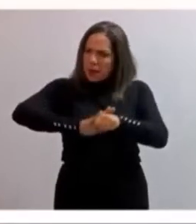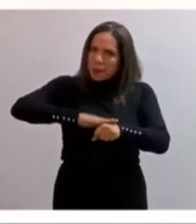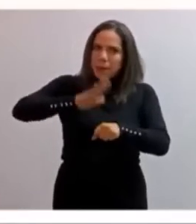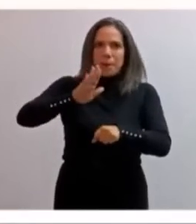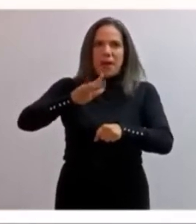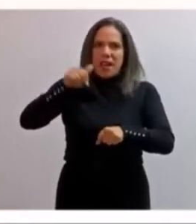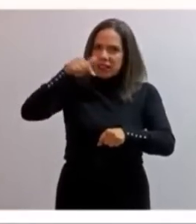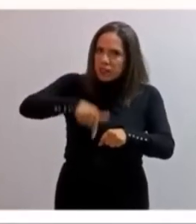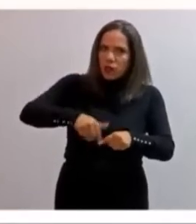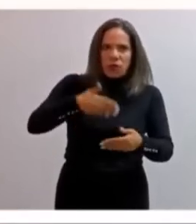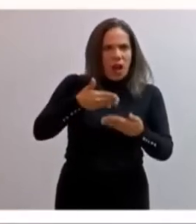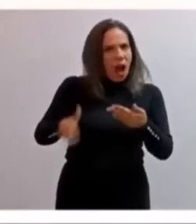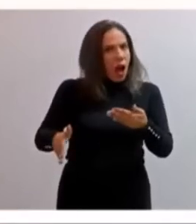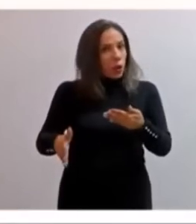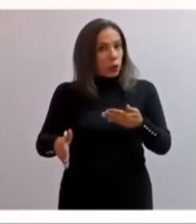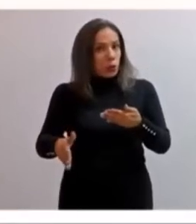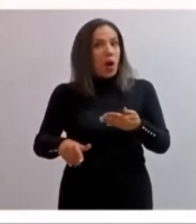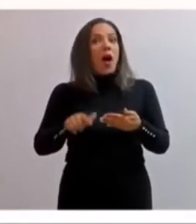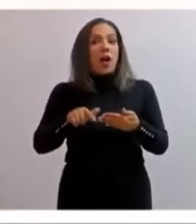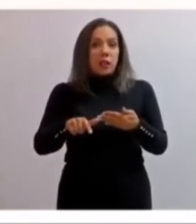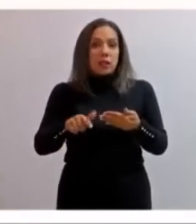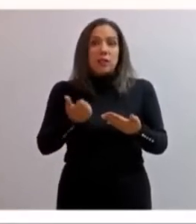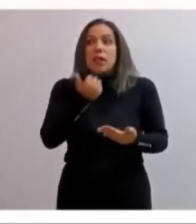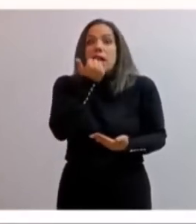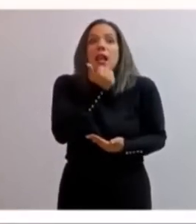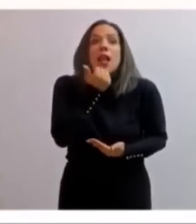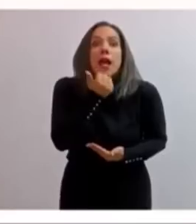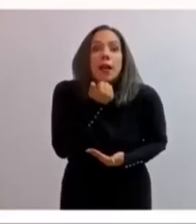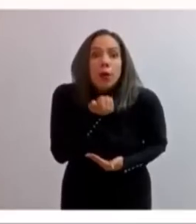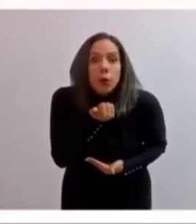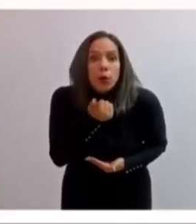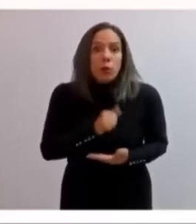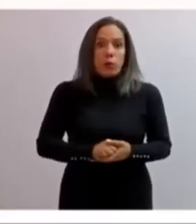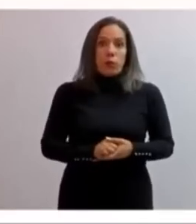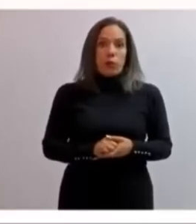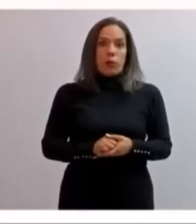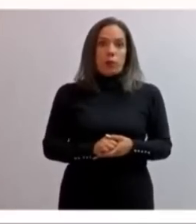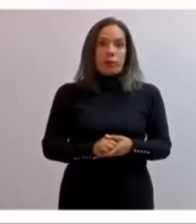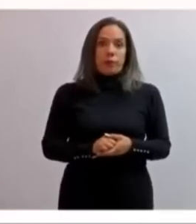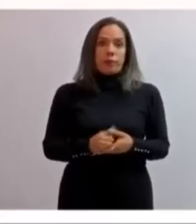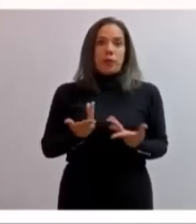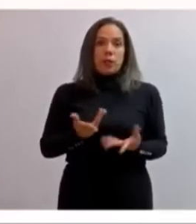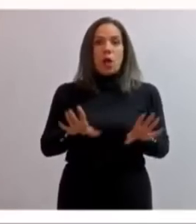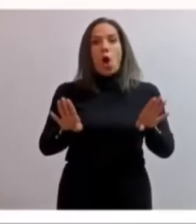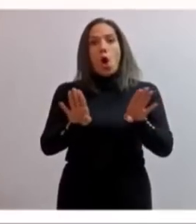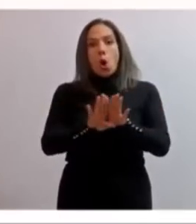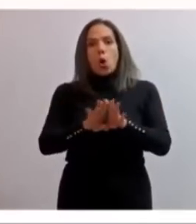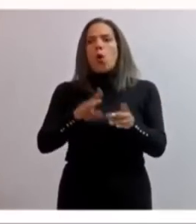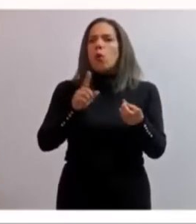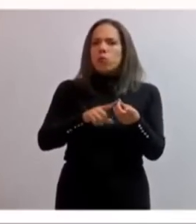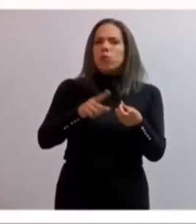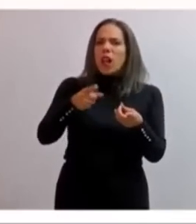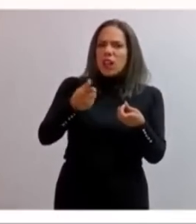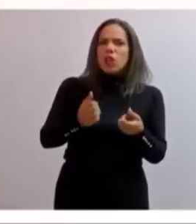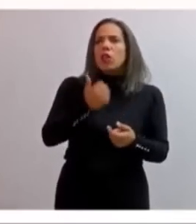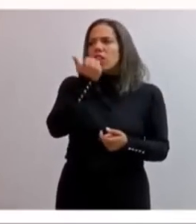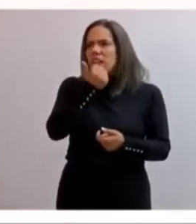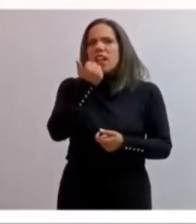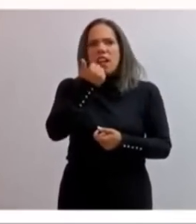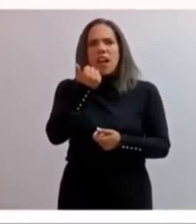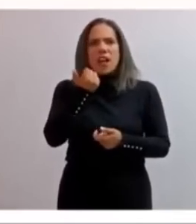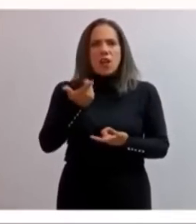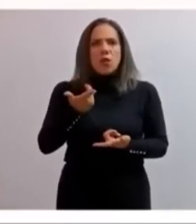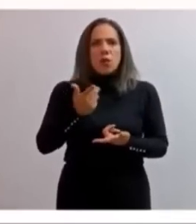está pasando en el entorno del alumno, en el entorno del estudiante, donde el estudiante de alguna manera